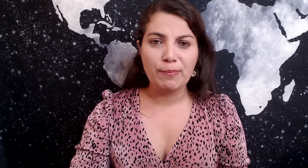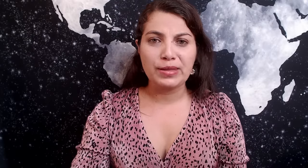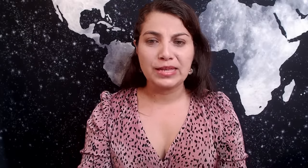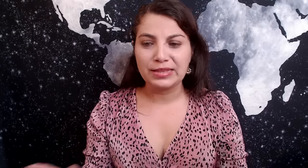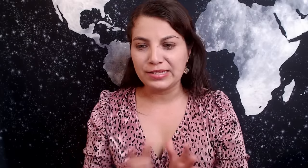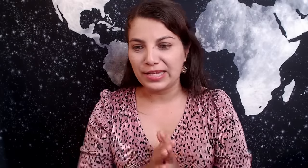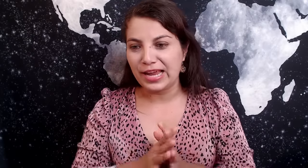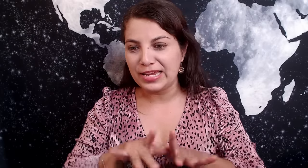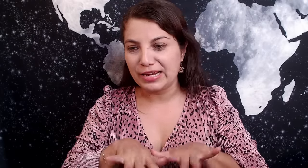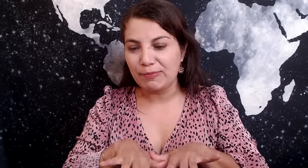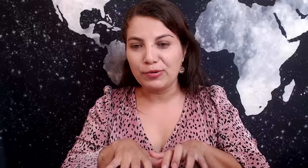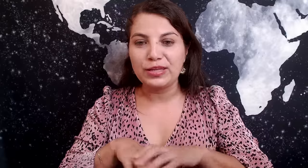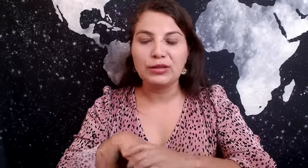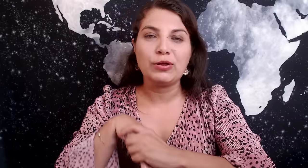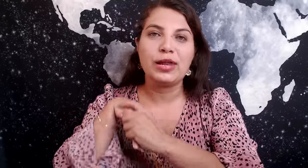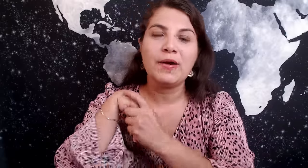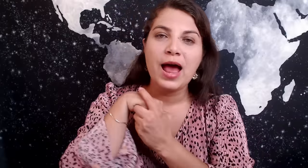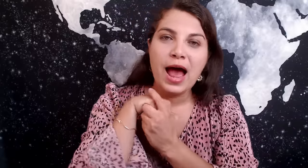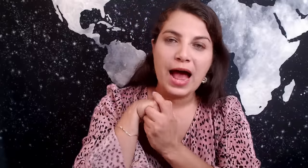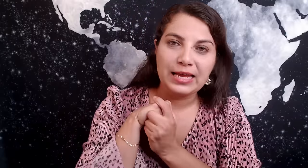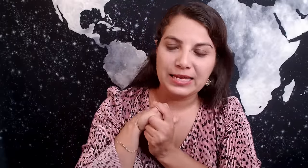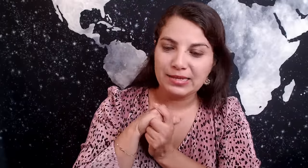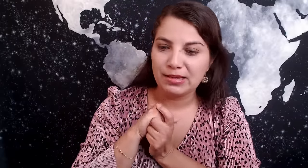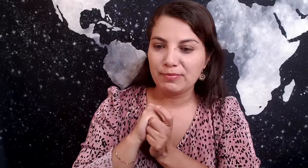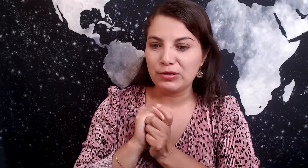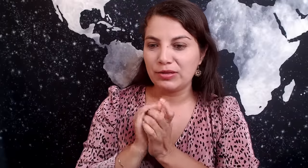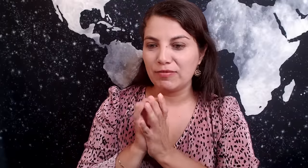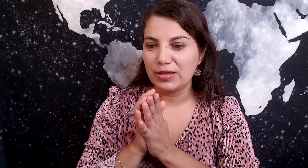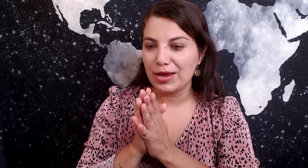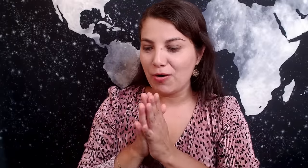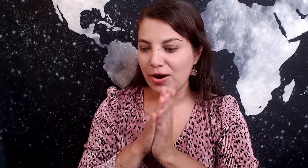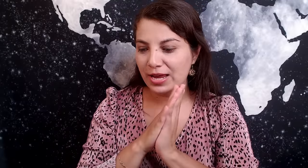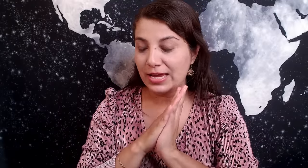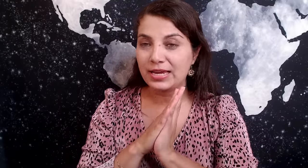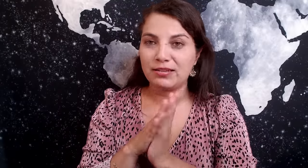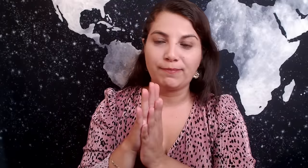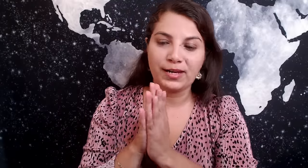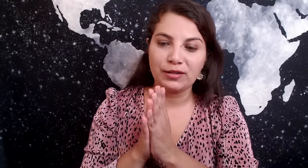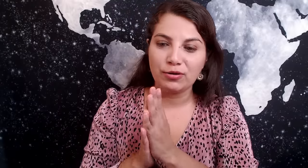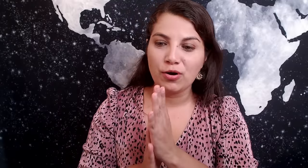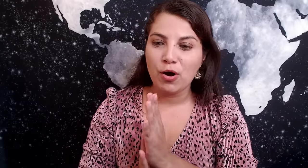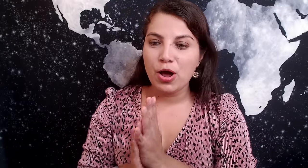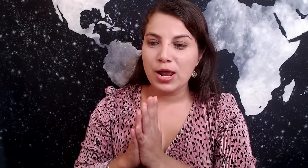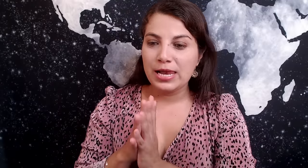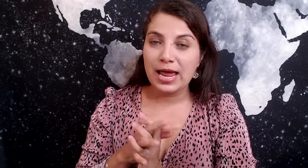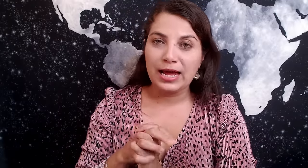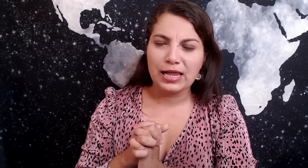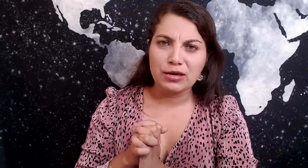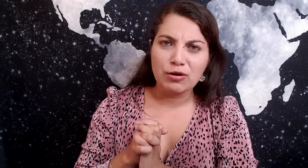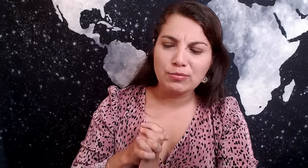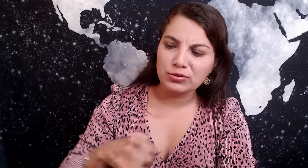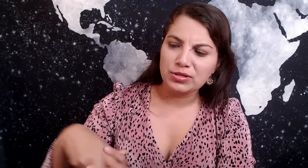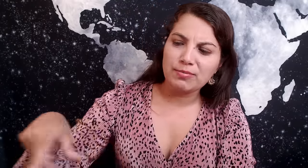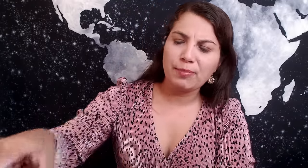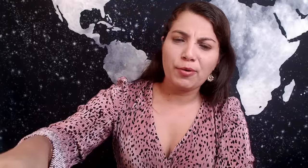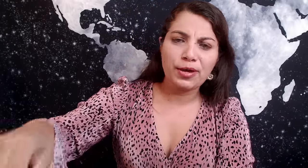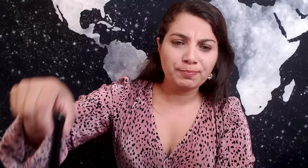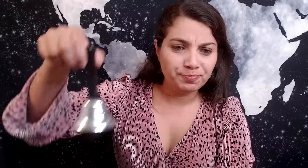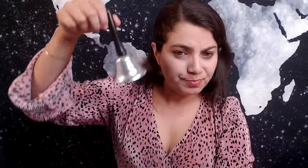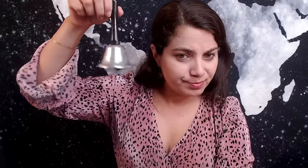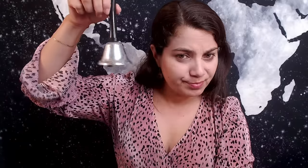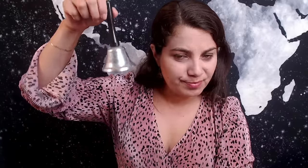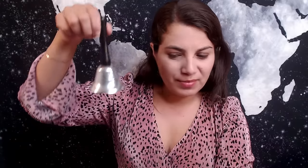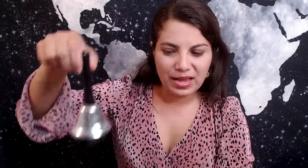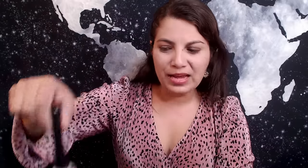han estado pendientes, estaré ahí respondiéndole a quienes están viendo ese video en estreno. Les agradezco mucho si me